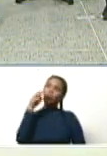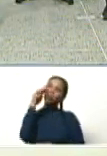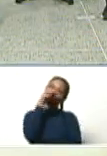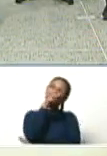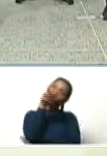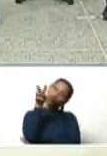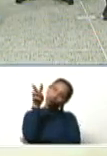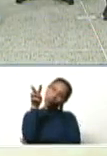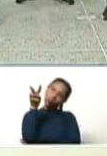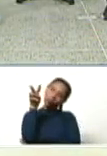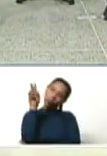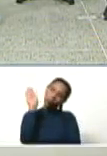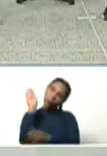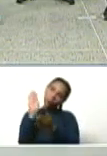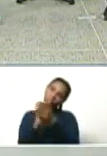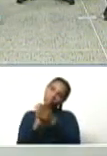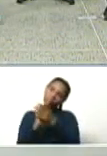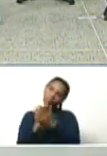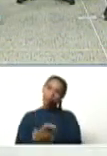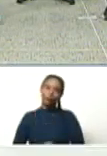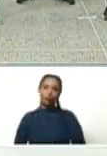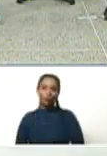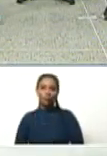poniente occidental,